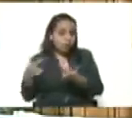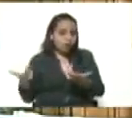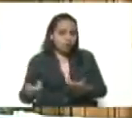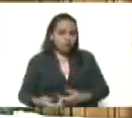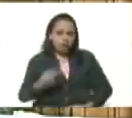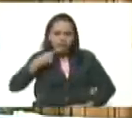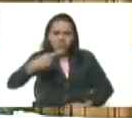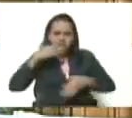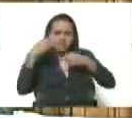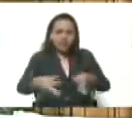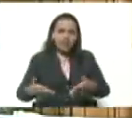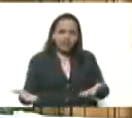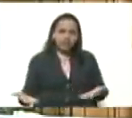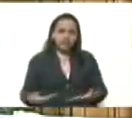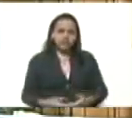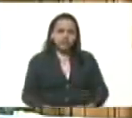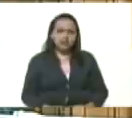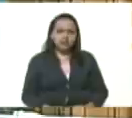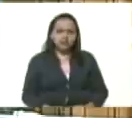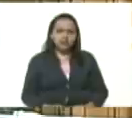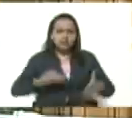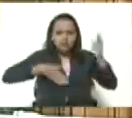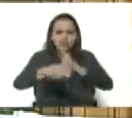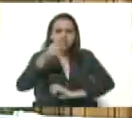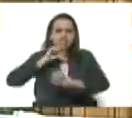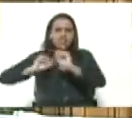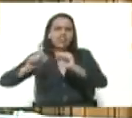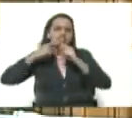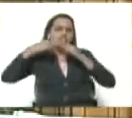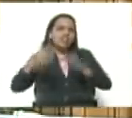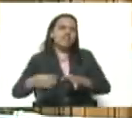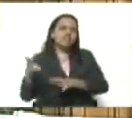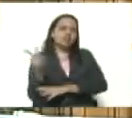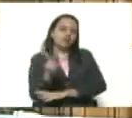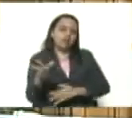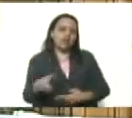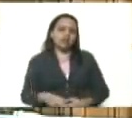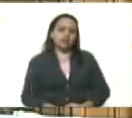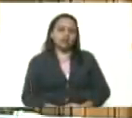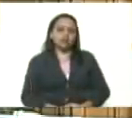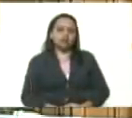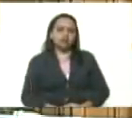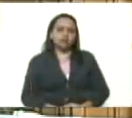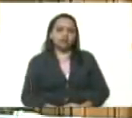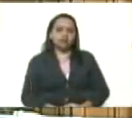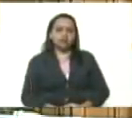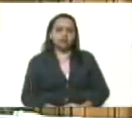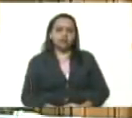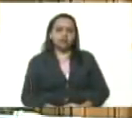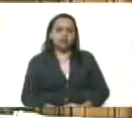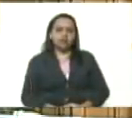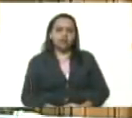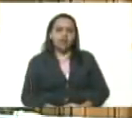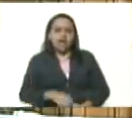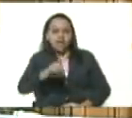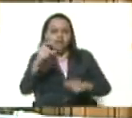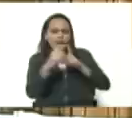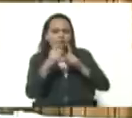Vamos a decir la verdad. Vamos a salir a defender la verdad de Venezuela. Ante esta crítica injusta.